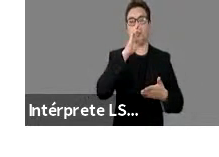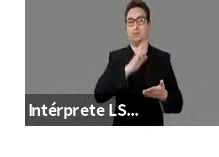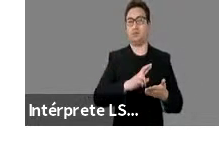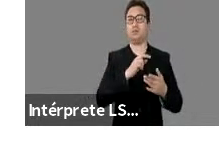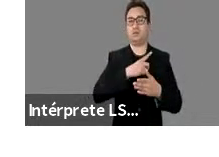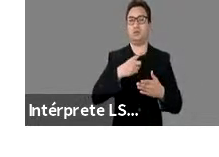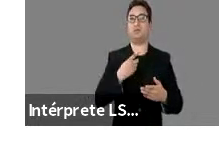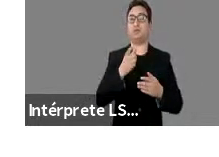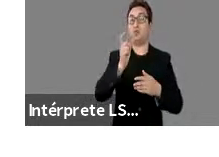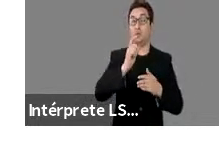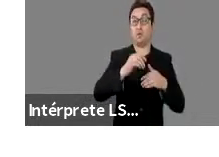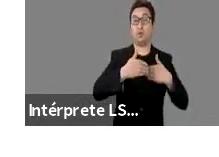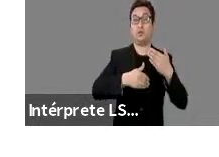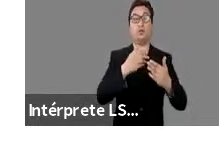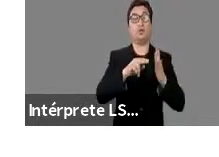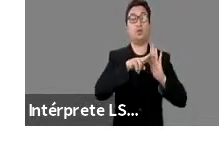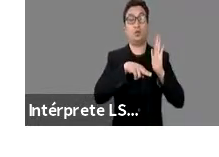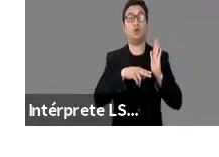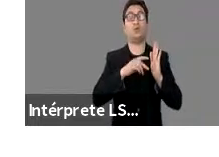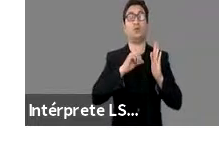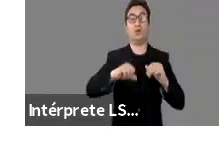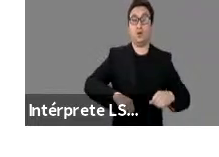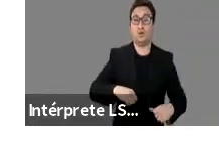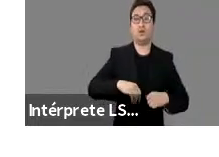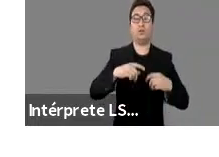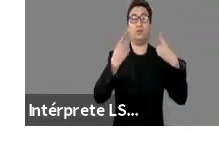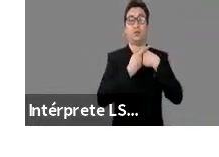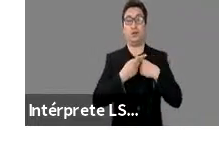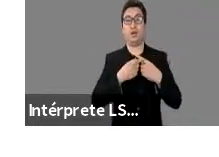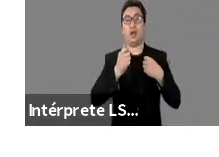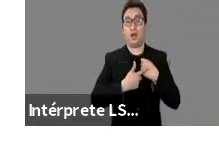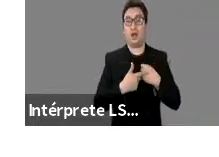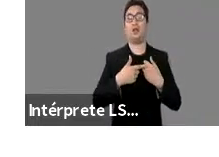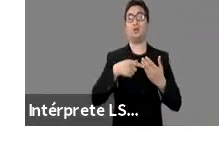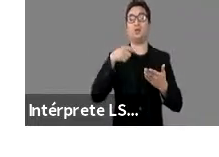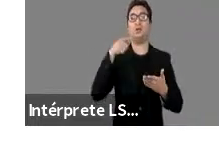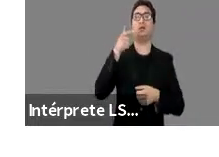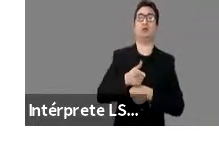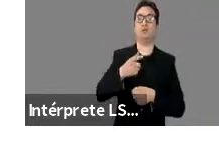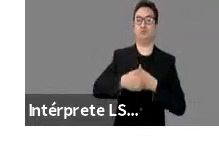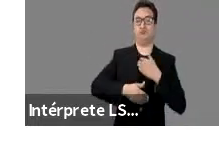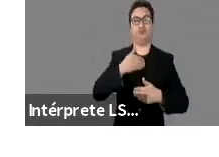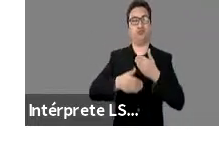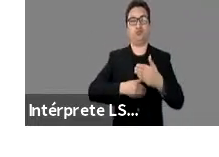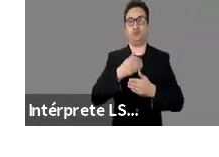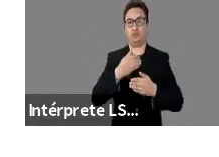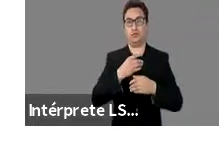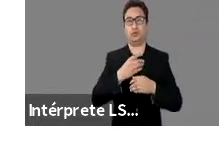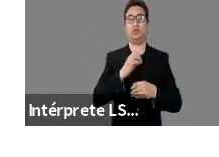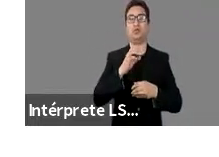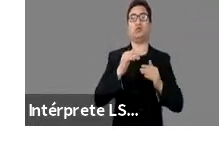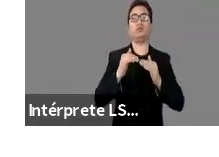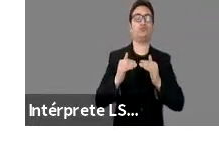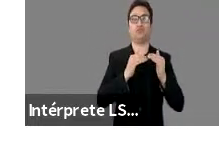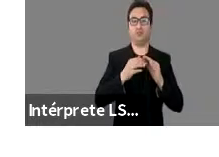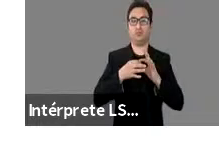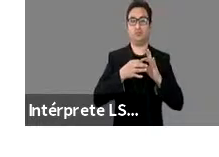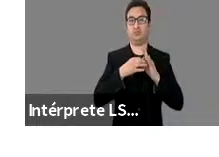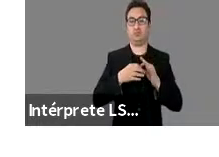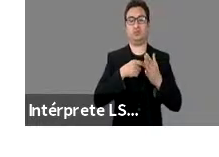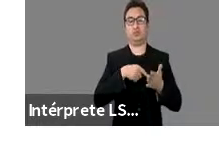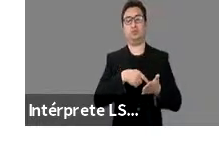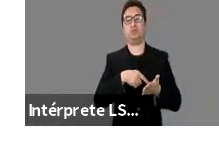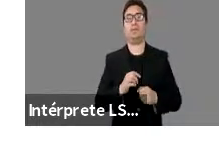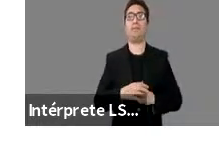alguna norma o alguna actividad que vaya en contra, pues inmediatamente el procedimiento de convencionalidad. También tenemos,